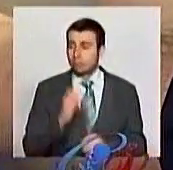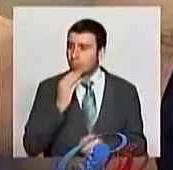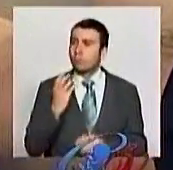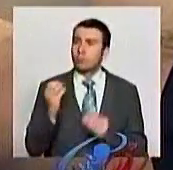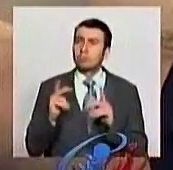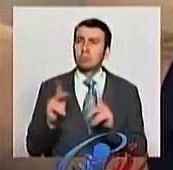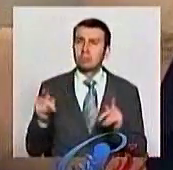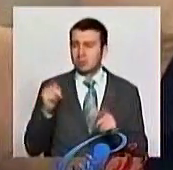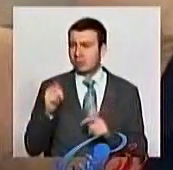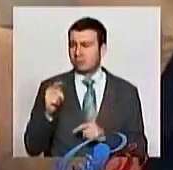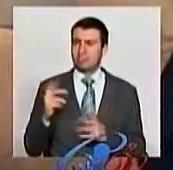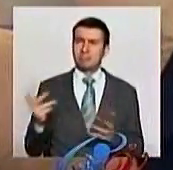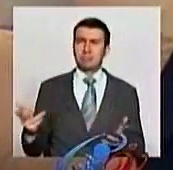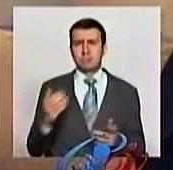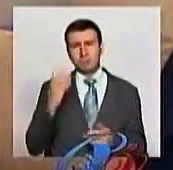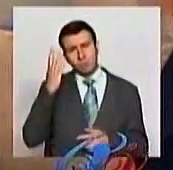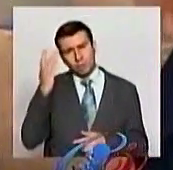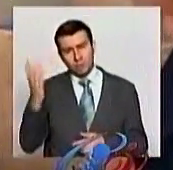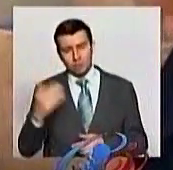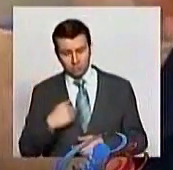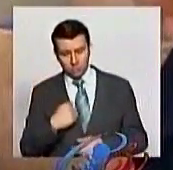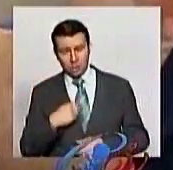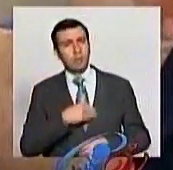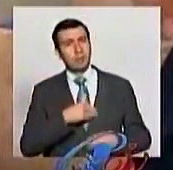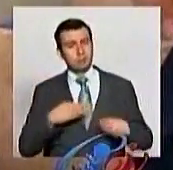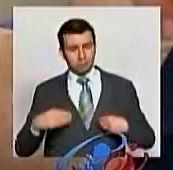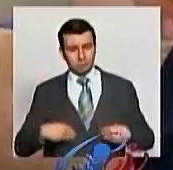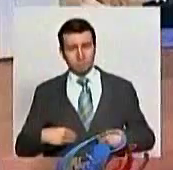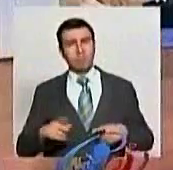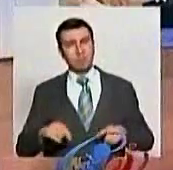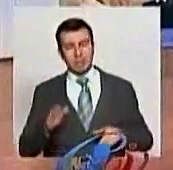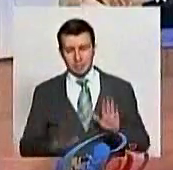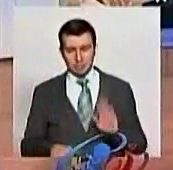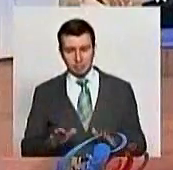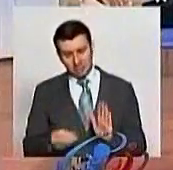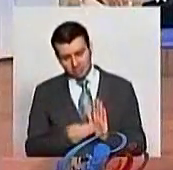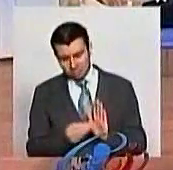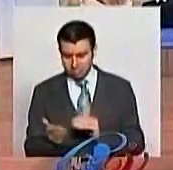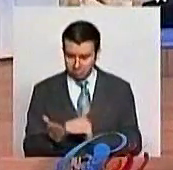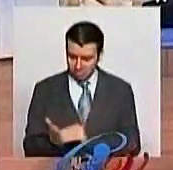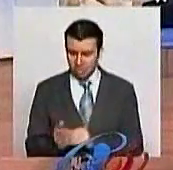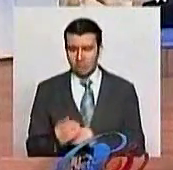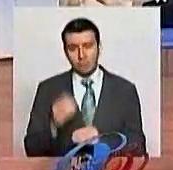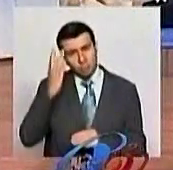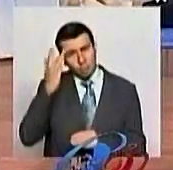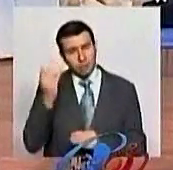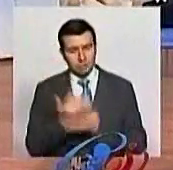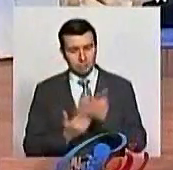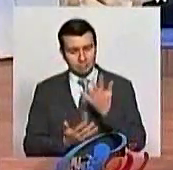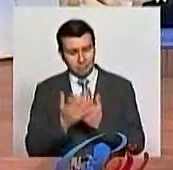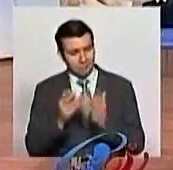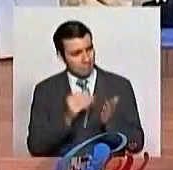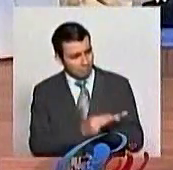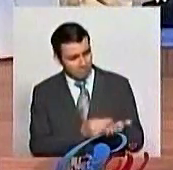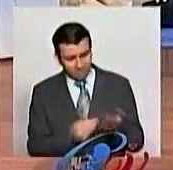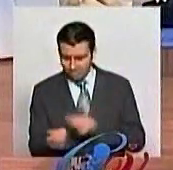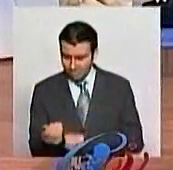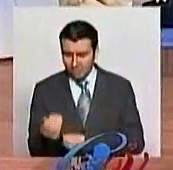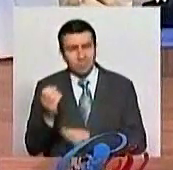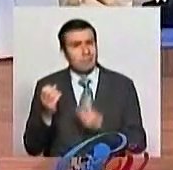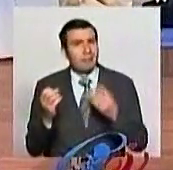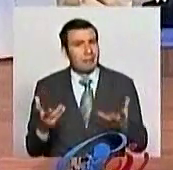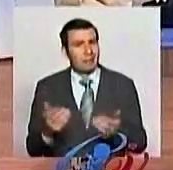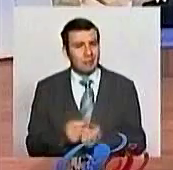pero un electro, ¿pero por qué me están colocando electrodos en los pies, en las manos? Si aparentemente lo que van a medir es el funcionamiento del